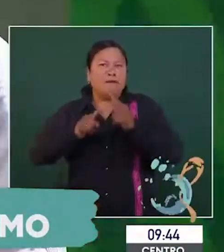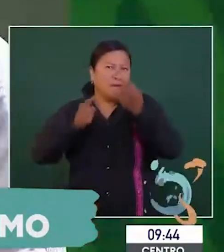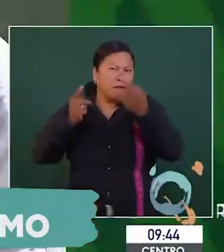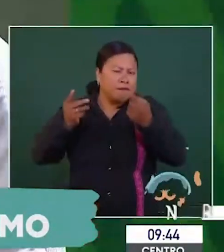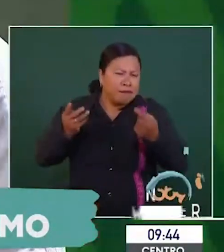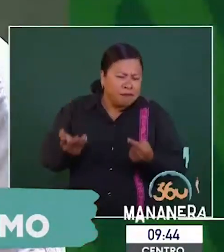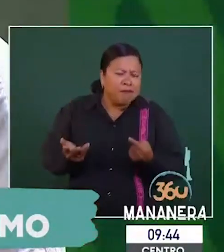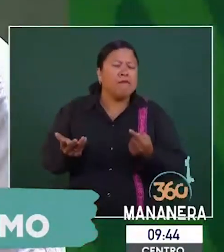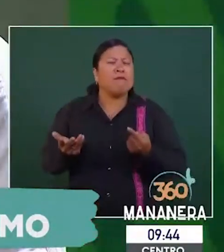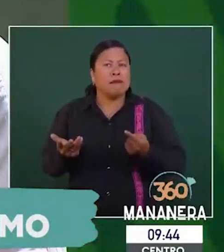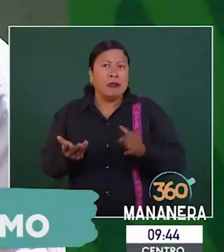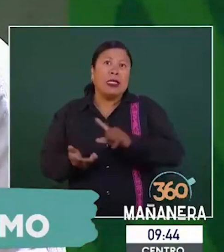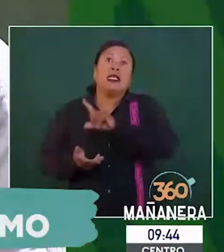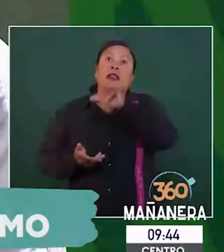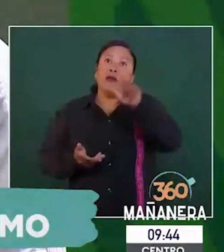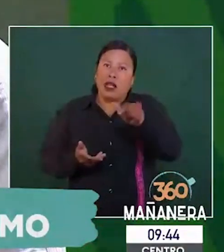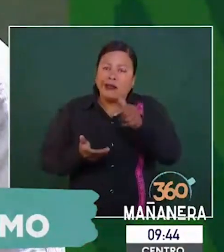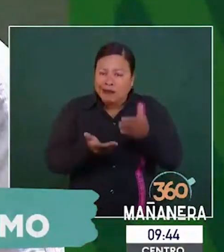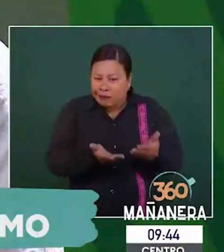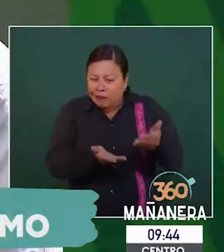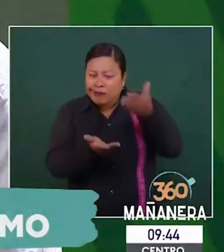especial, vamos a ir a la estación